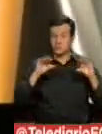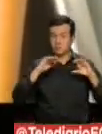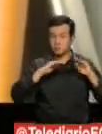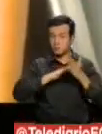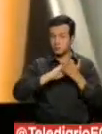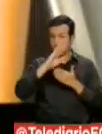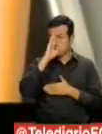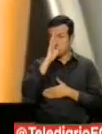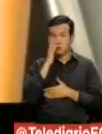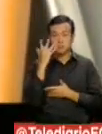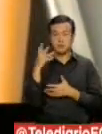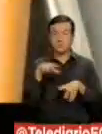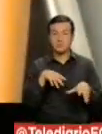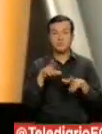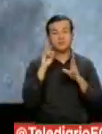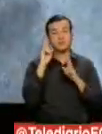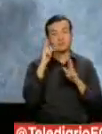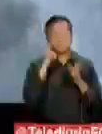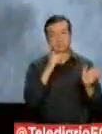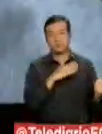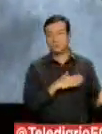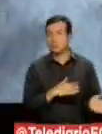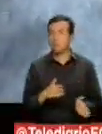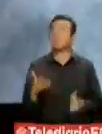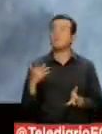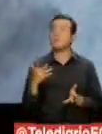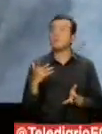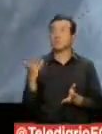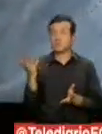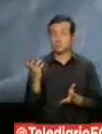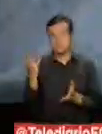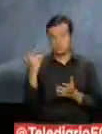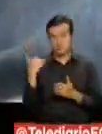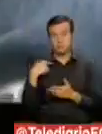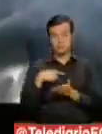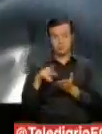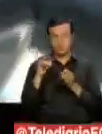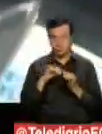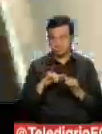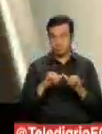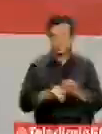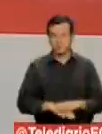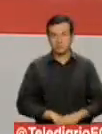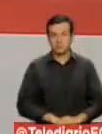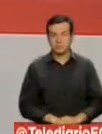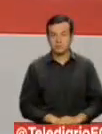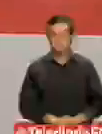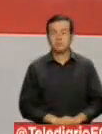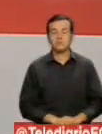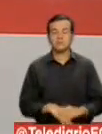transparentar las acciones. Aspira que se viabilicen las jubilaciones. Valeria Villarroel, Telediario.